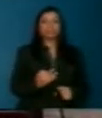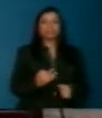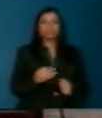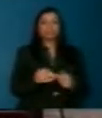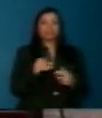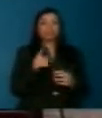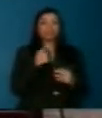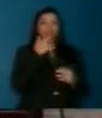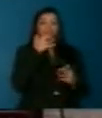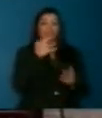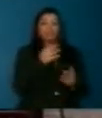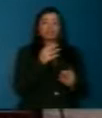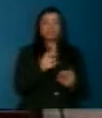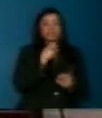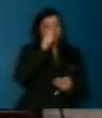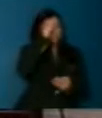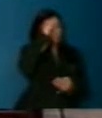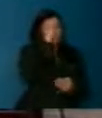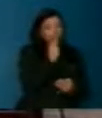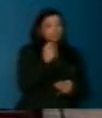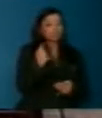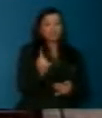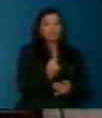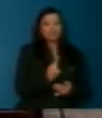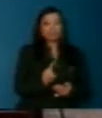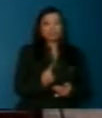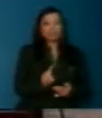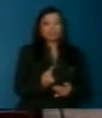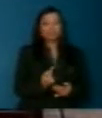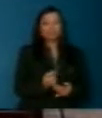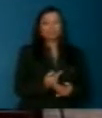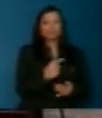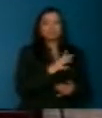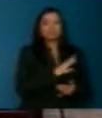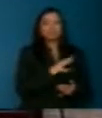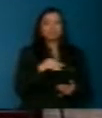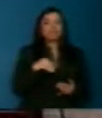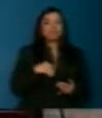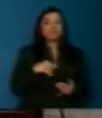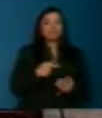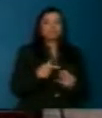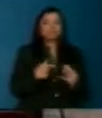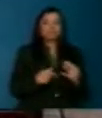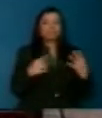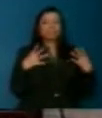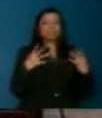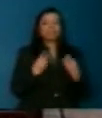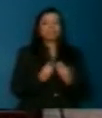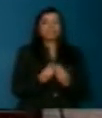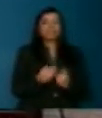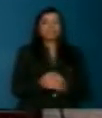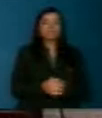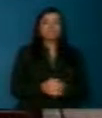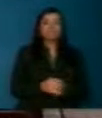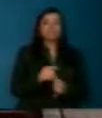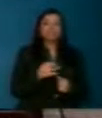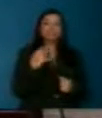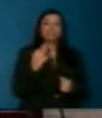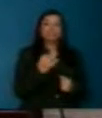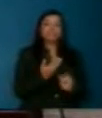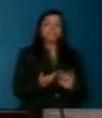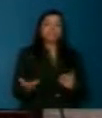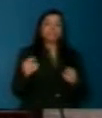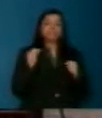partiendo de un verdadero reconocimiento a la persona humana y a la familia como base de la sociedad, ascender